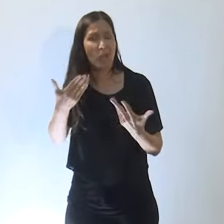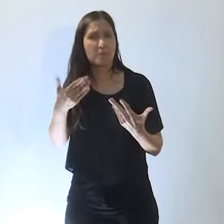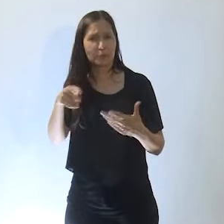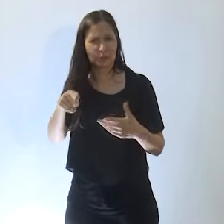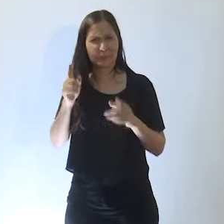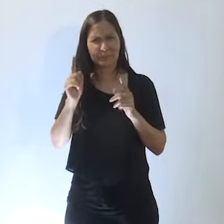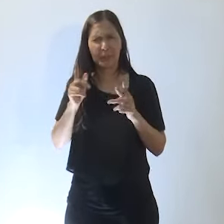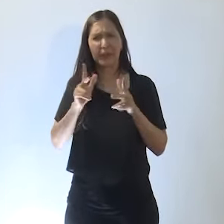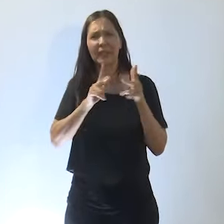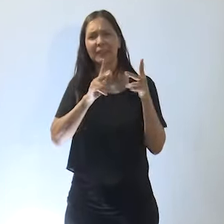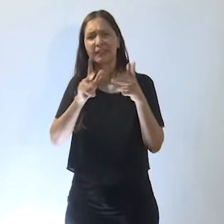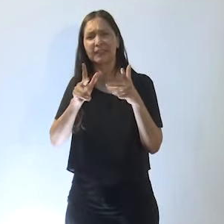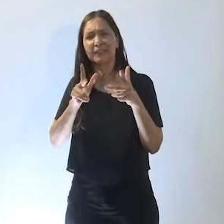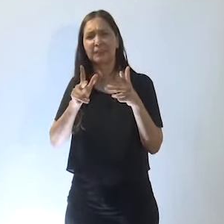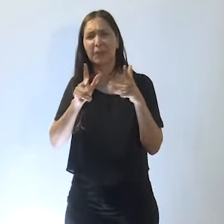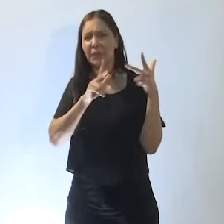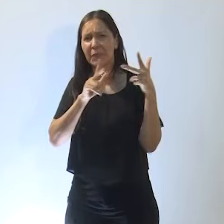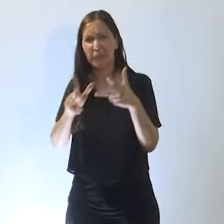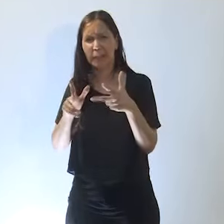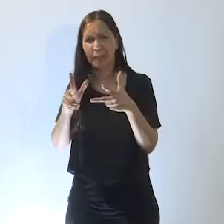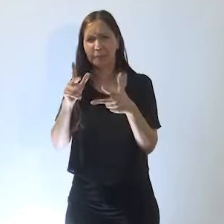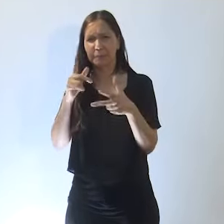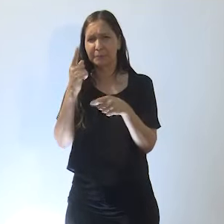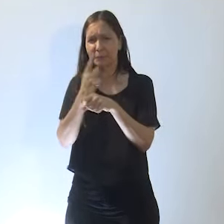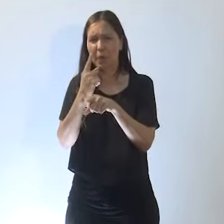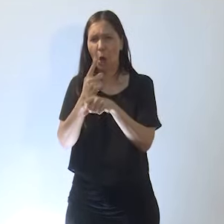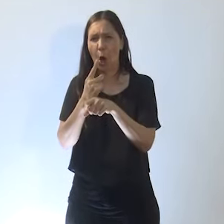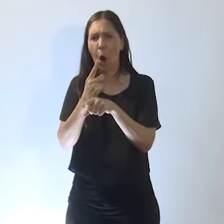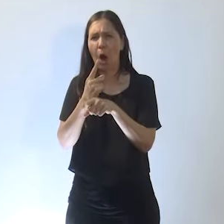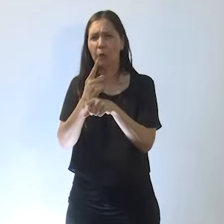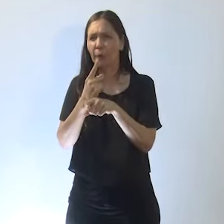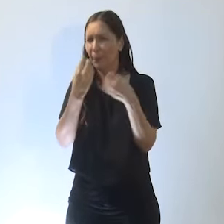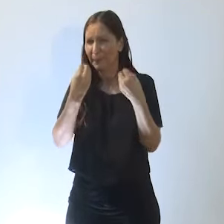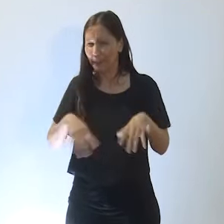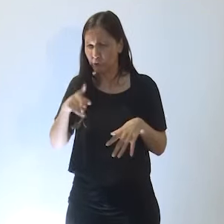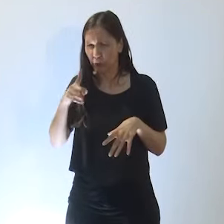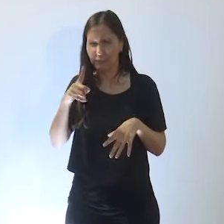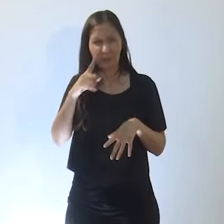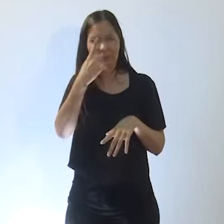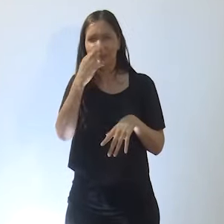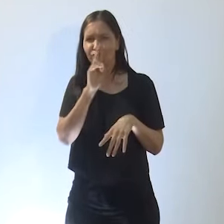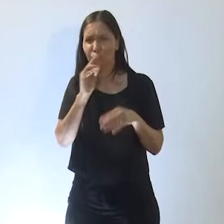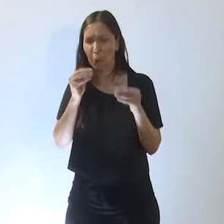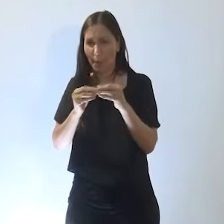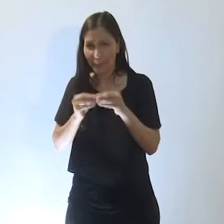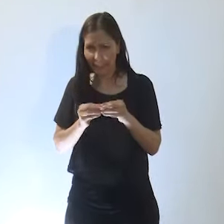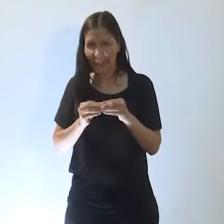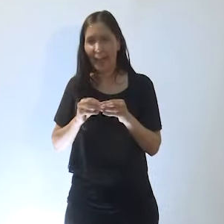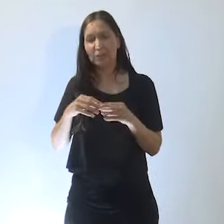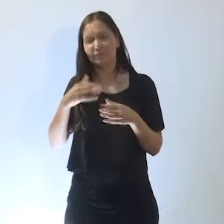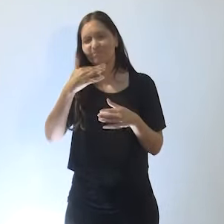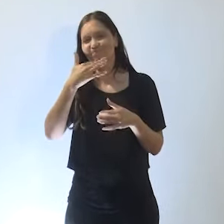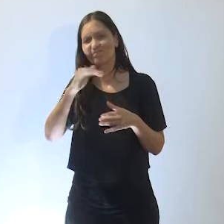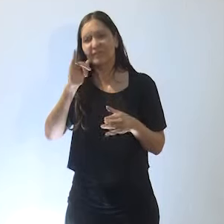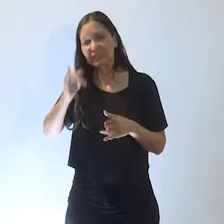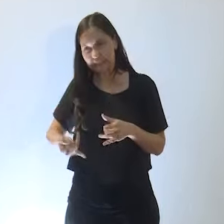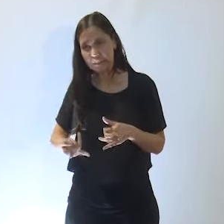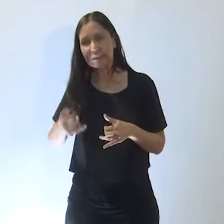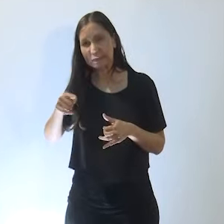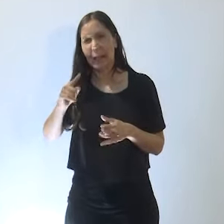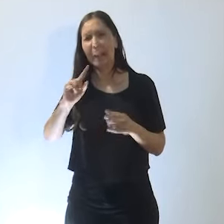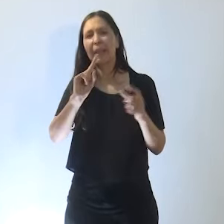al comienzo la compañera yo creo que sí que el individualismo es la base de esta de